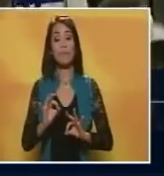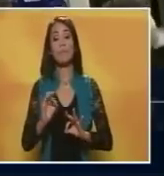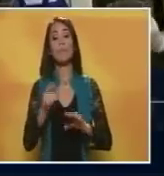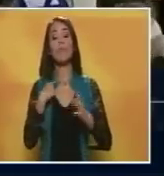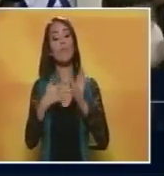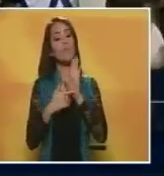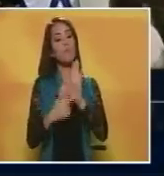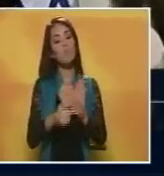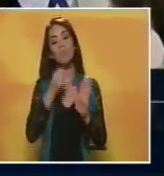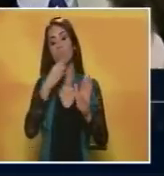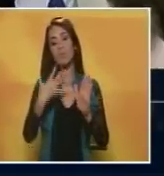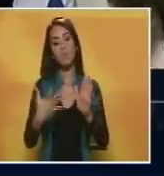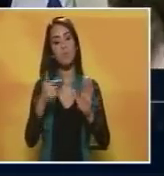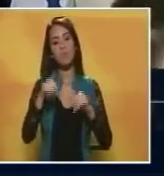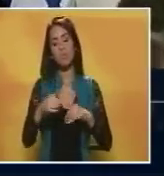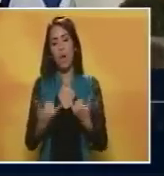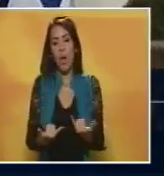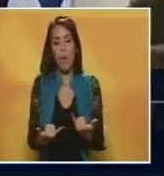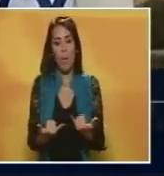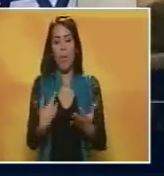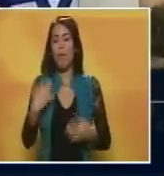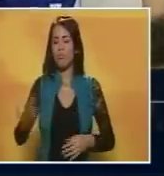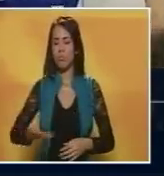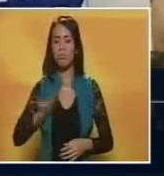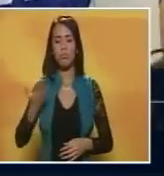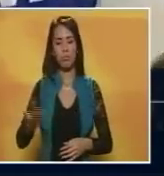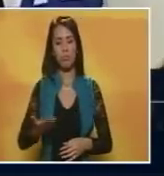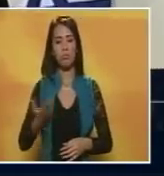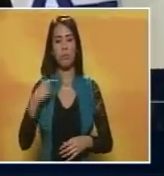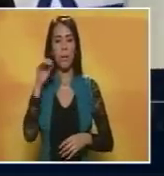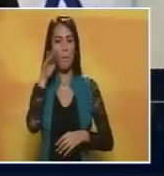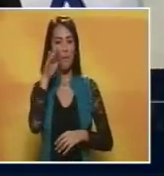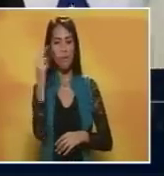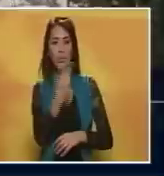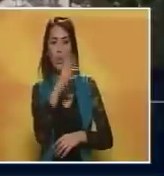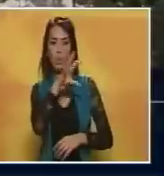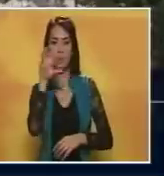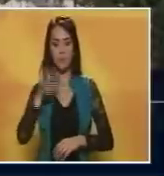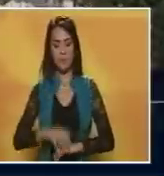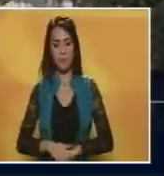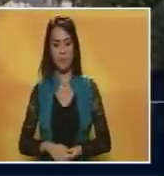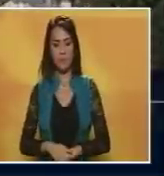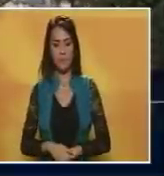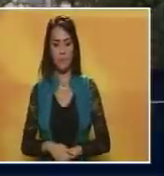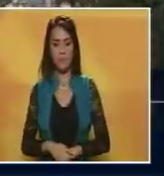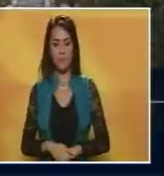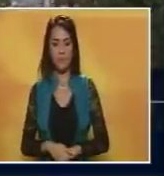ejemplo a seguir destacó que este momento es de suma importancia para el futuro de ambas naciones